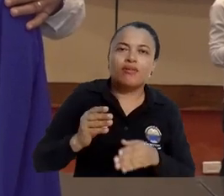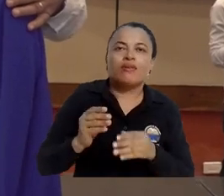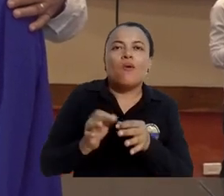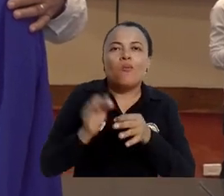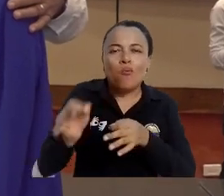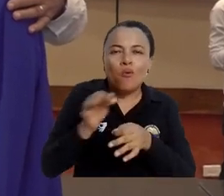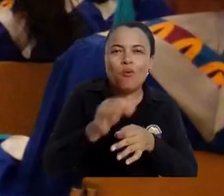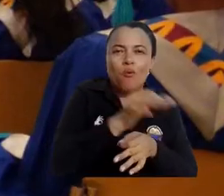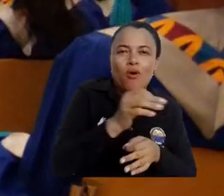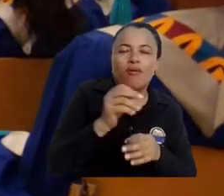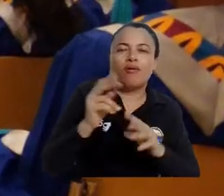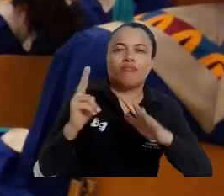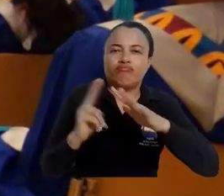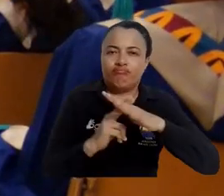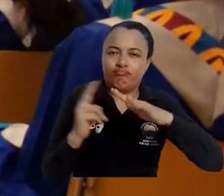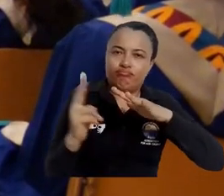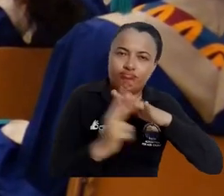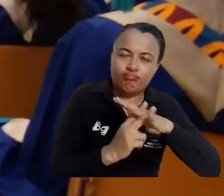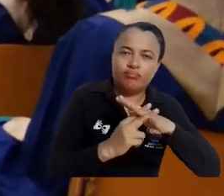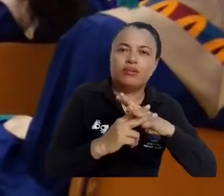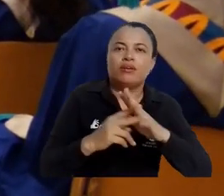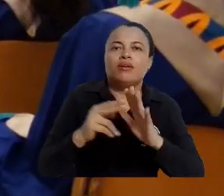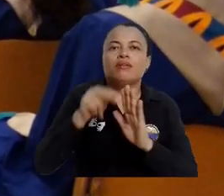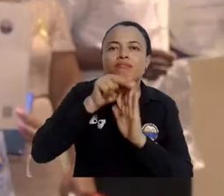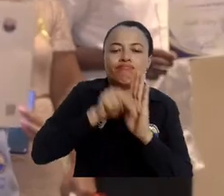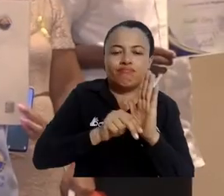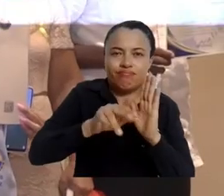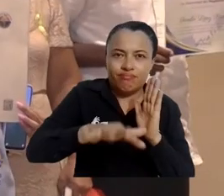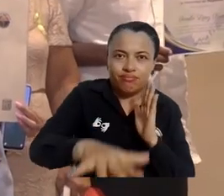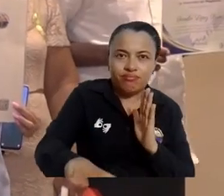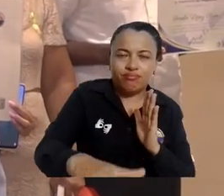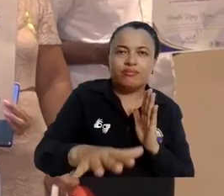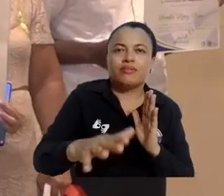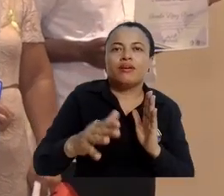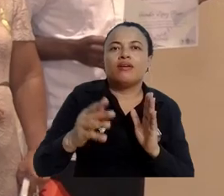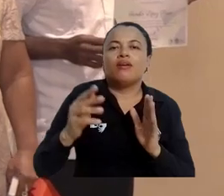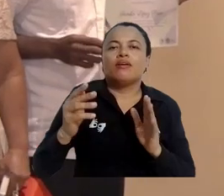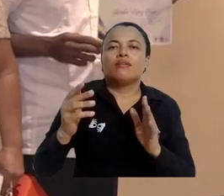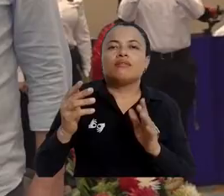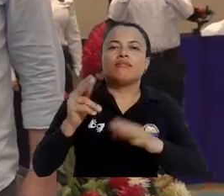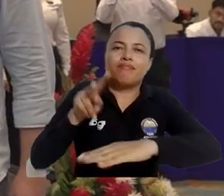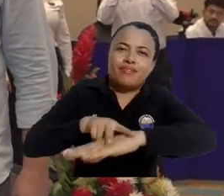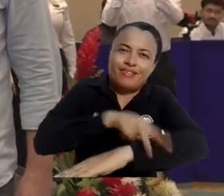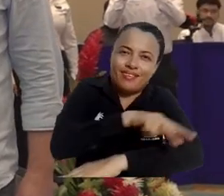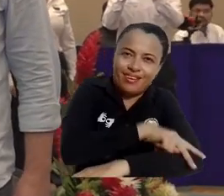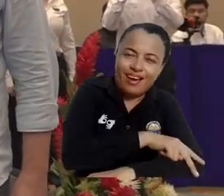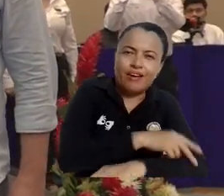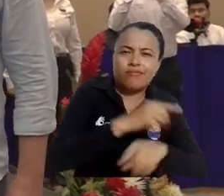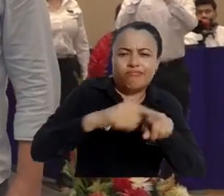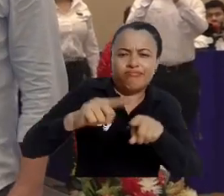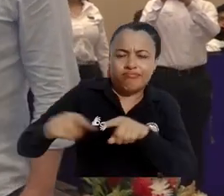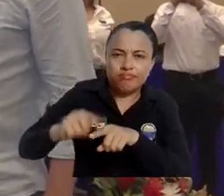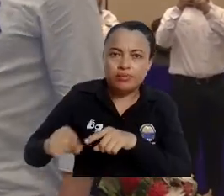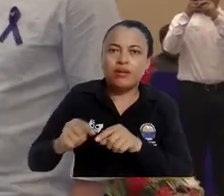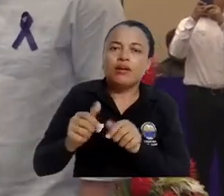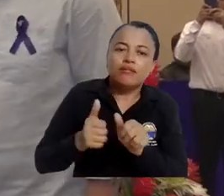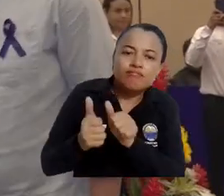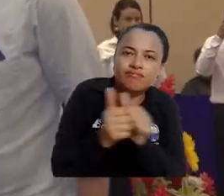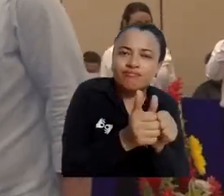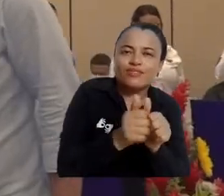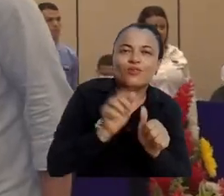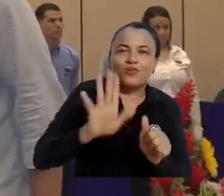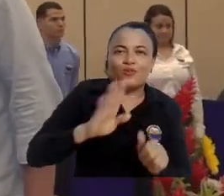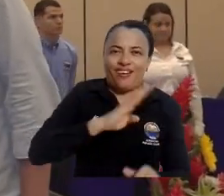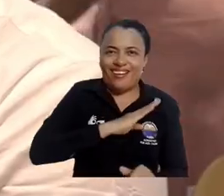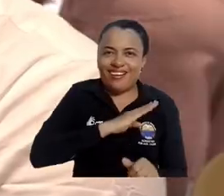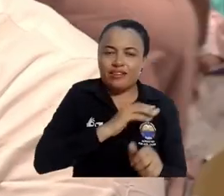de Aracataca, Ariguaní, El Retén, Fundación, Nueva Granada, Pijiño del Carmen, Pibijay y San Zenón fueron acompañados de